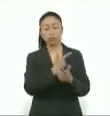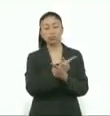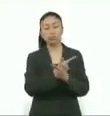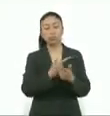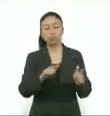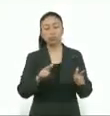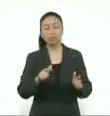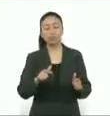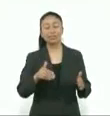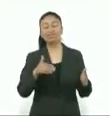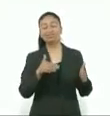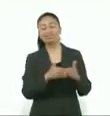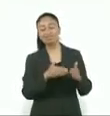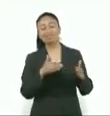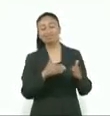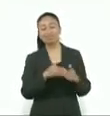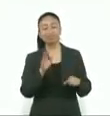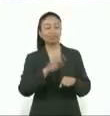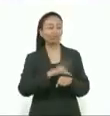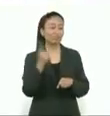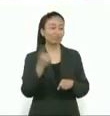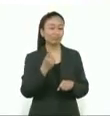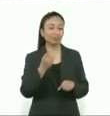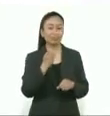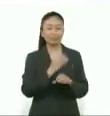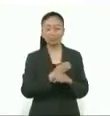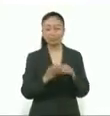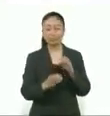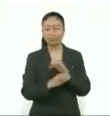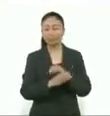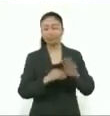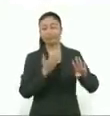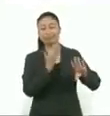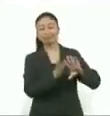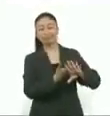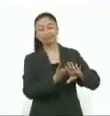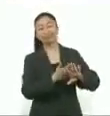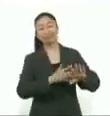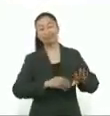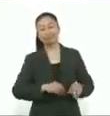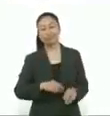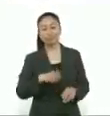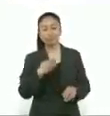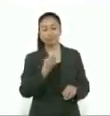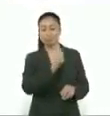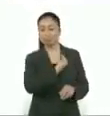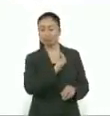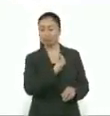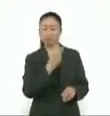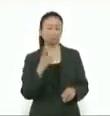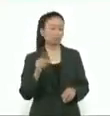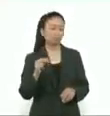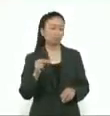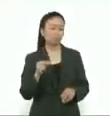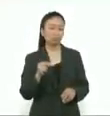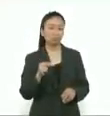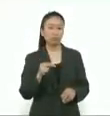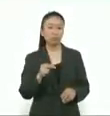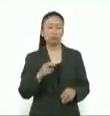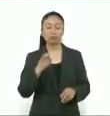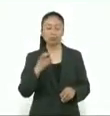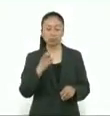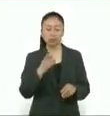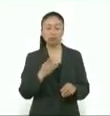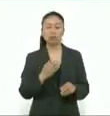desarrollo coartados por prácticas que no podemos tolerar. Vamos a seguir avanzando en esta agenda